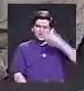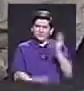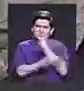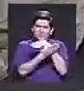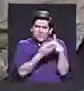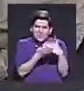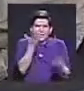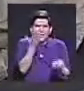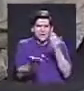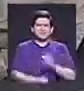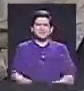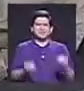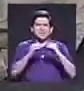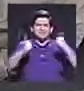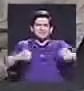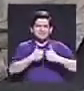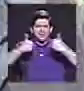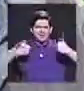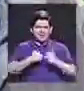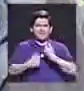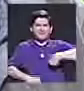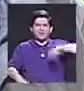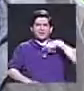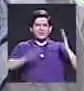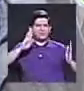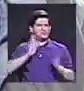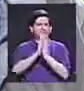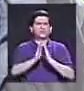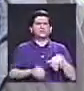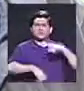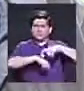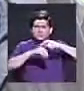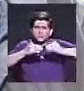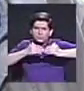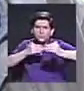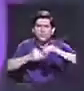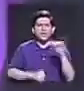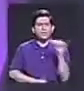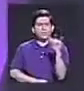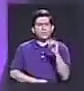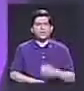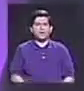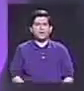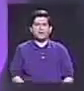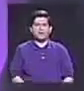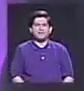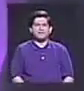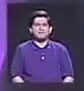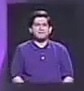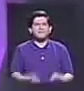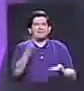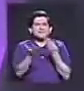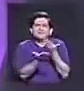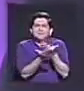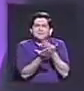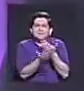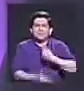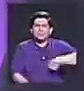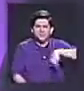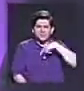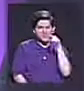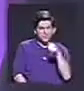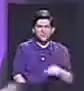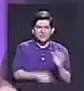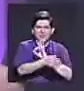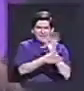partes en las que más retos, verdad, hemos vivido a lo largo de este tiempo es también en cómo demostrar que está funcionando,